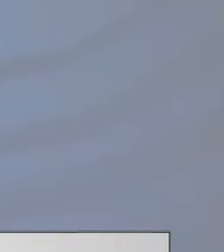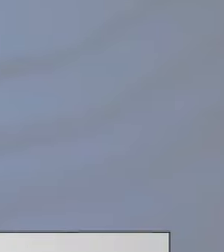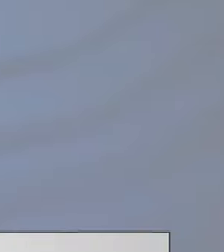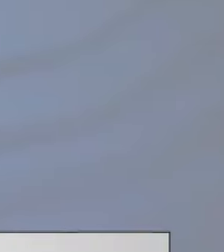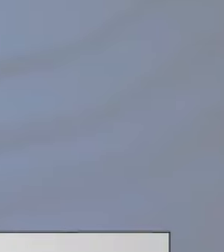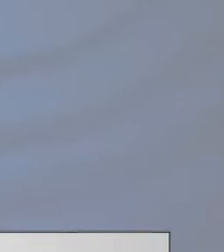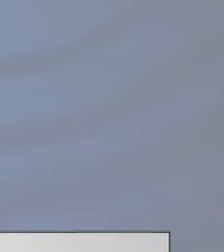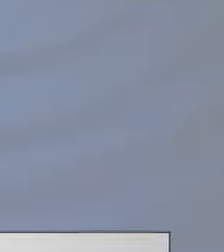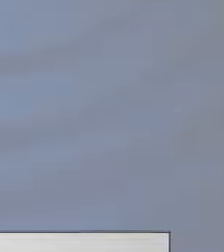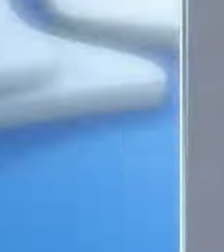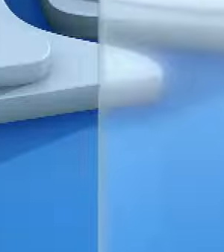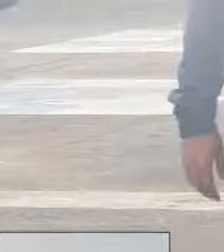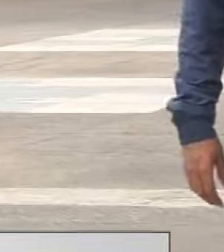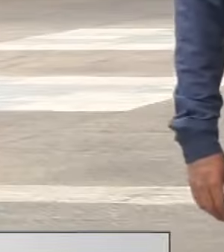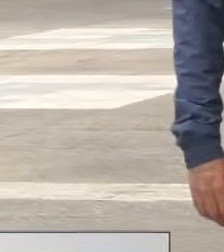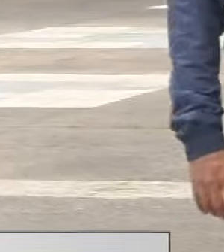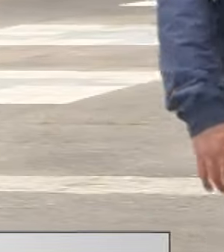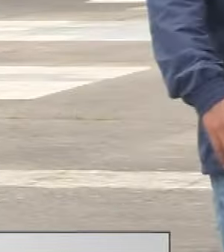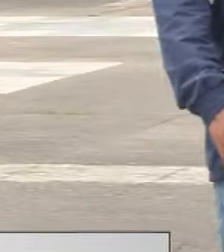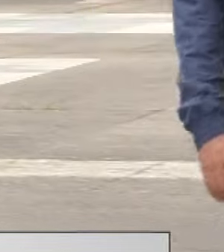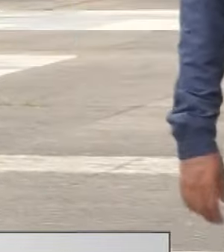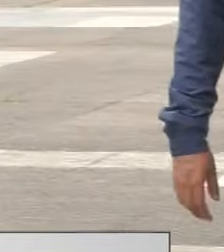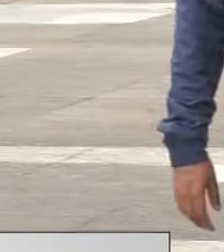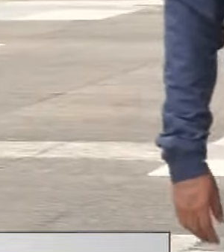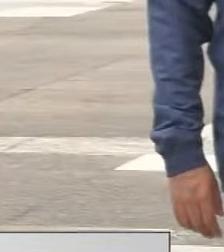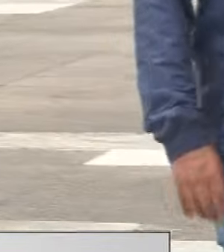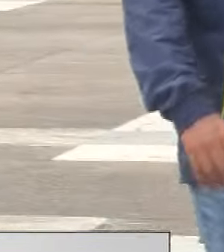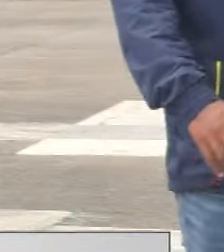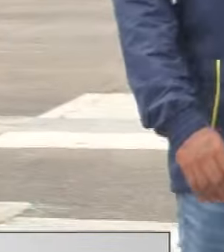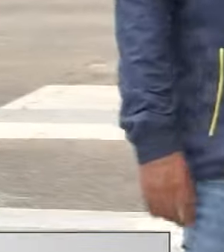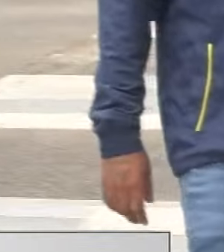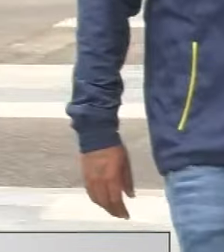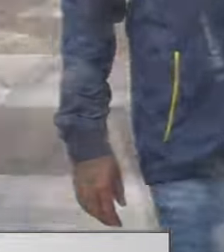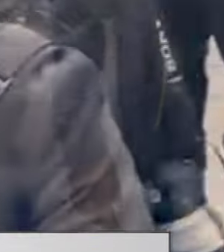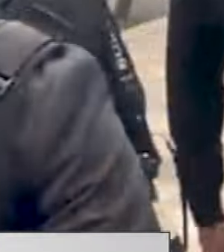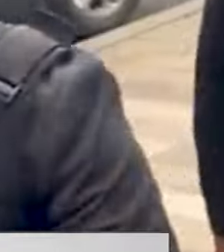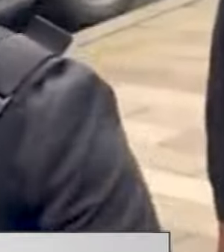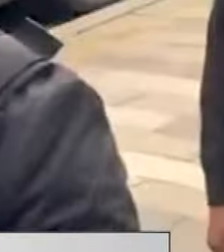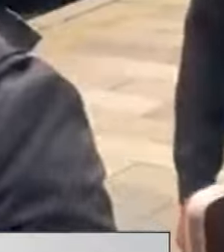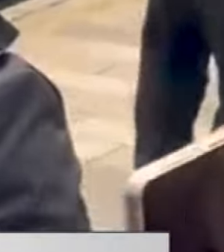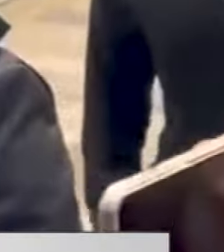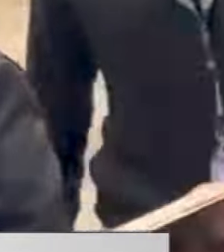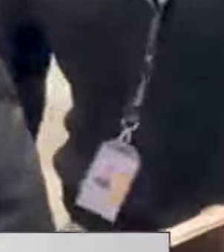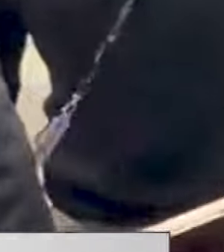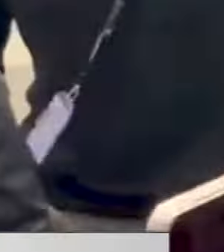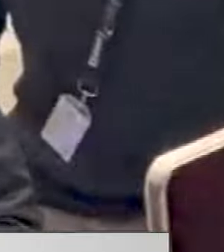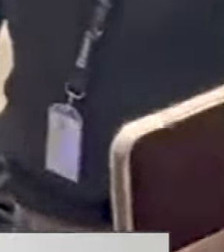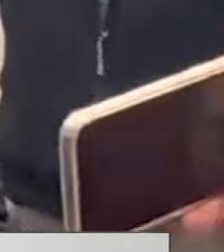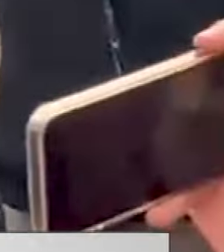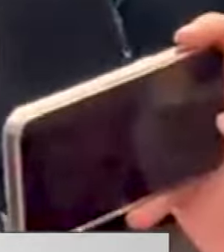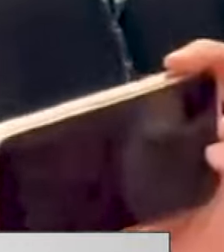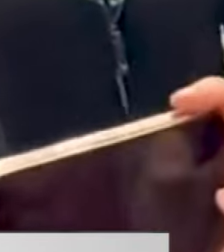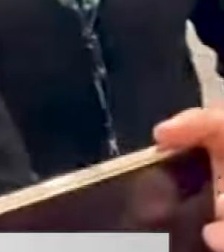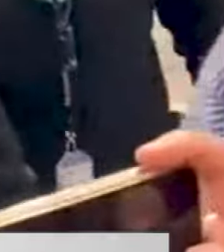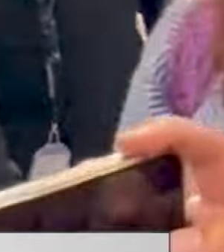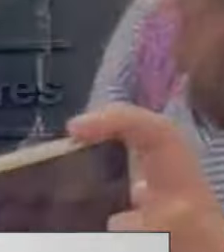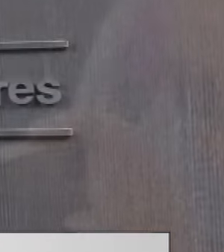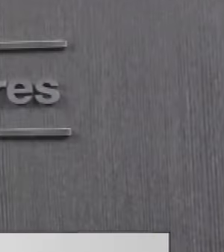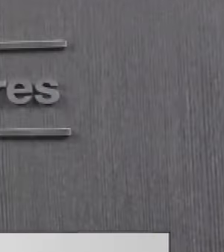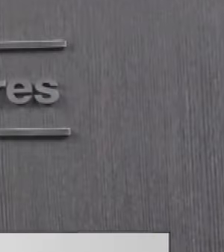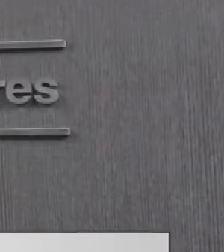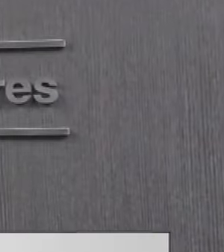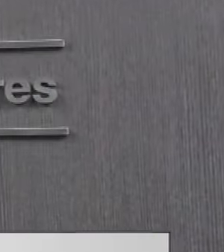en combates en Antioquia. Fiscalía inicia imputación de cargos contra Olmedo López y Sneider Pinilla por escándalo